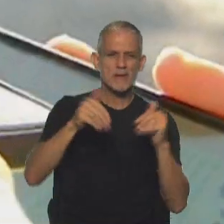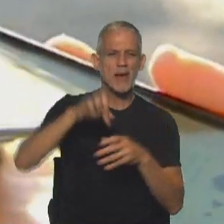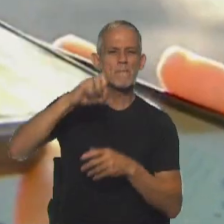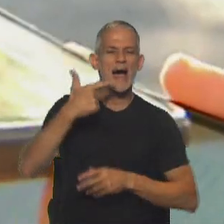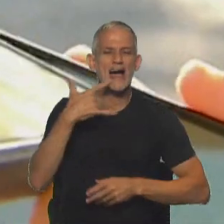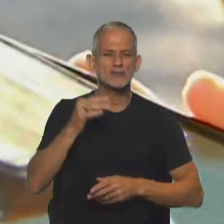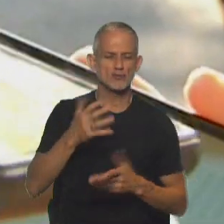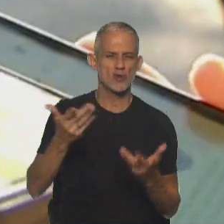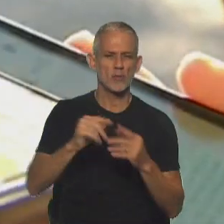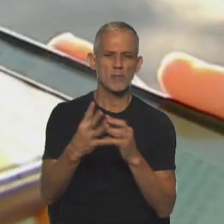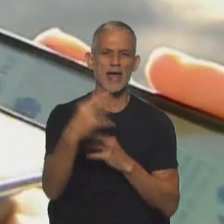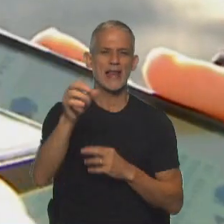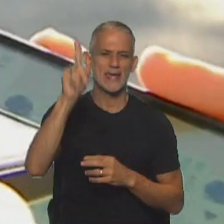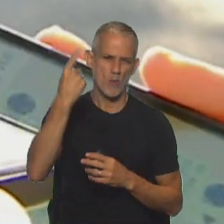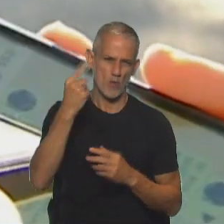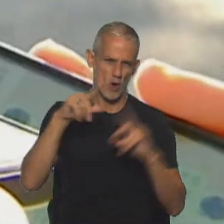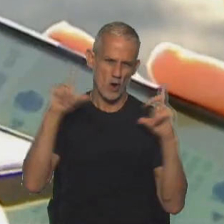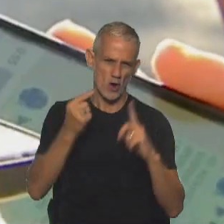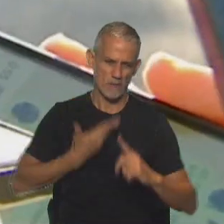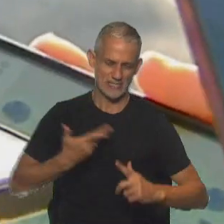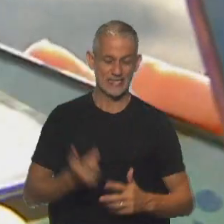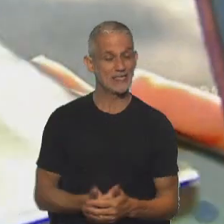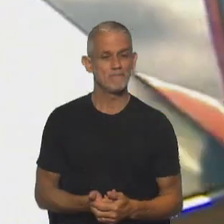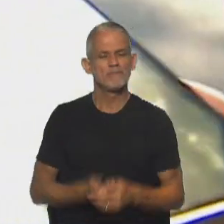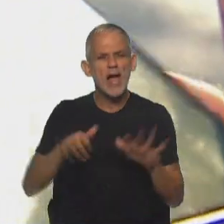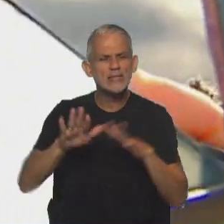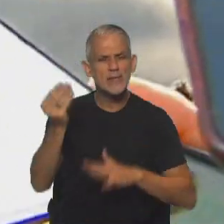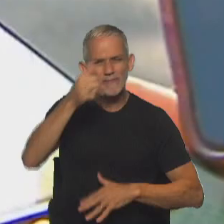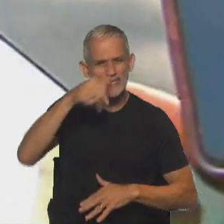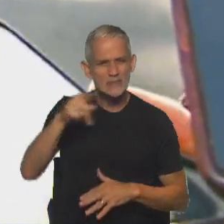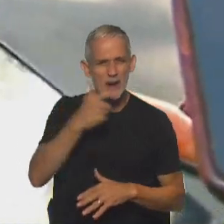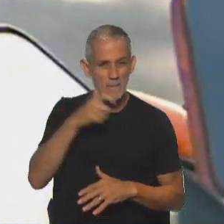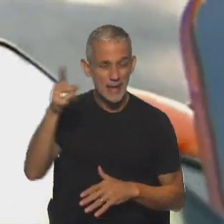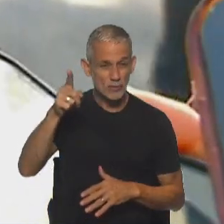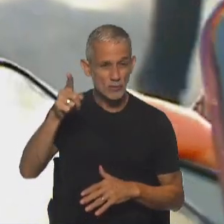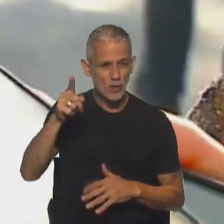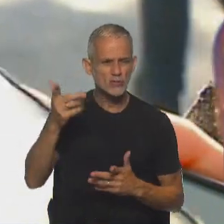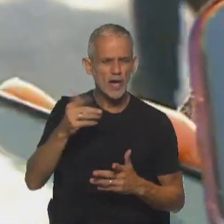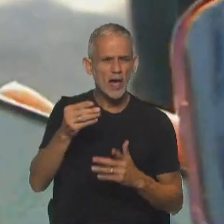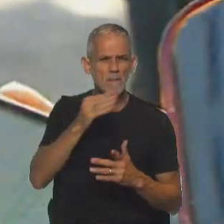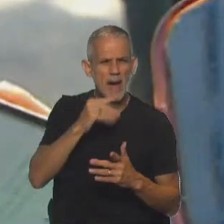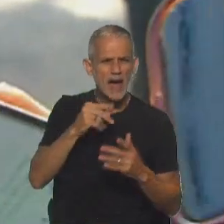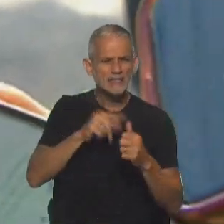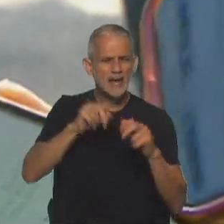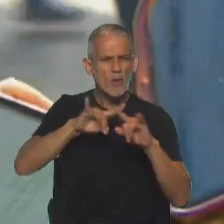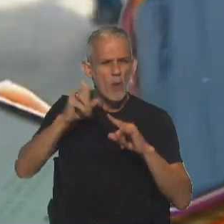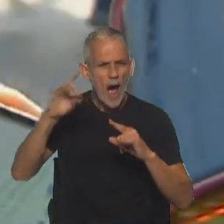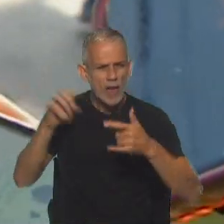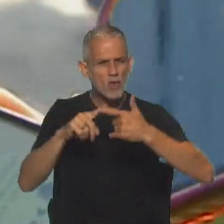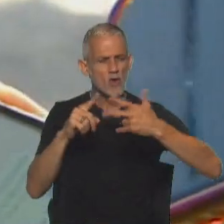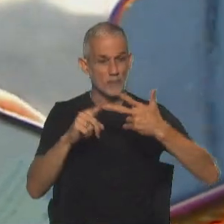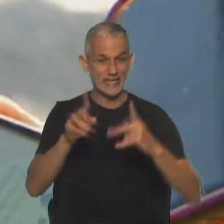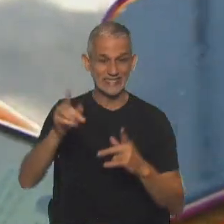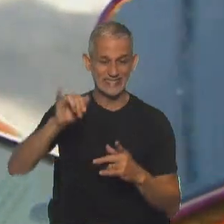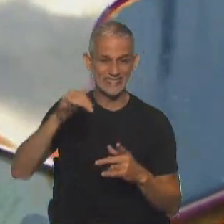Y una actividad que realizaron en el fin de semana en Mendoza junto a Sergio Massa, Guado de Pedro. Sí, estuvimos